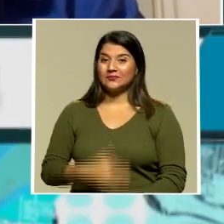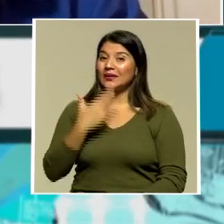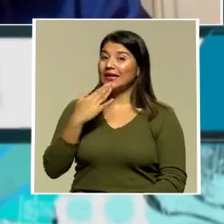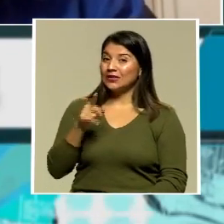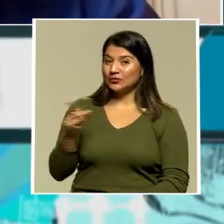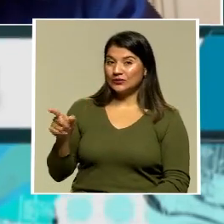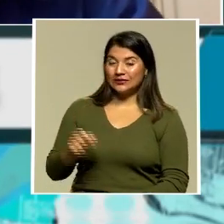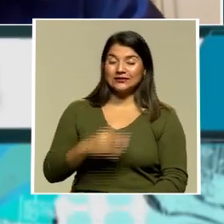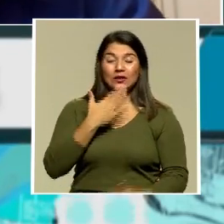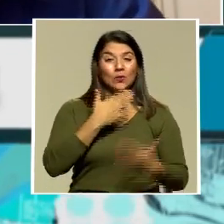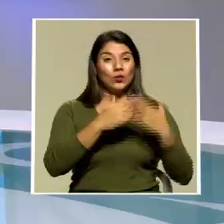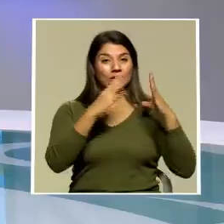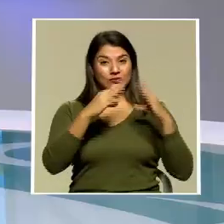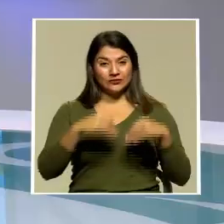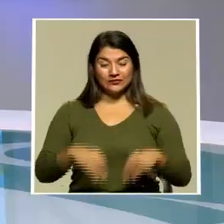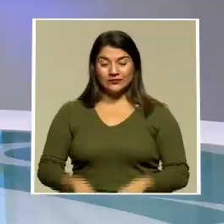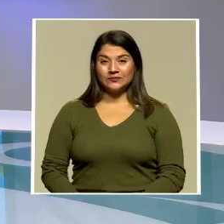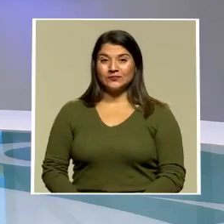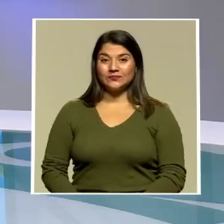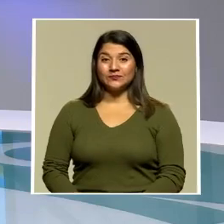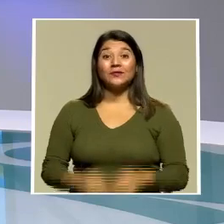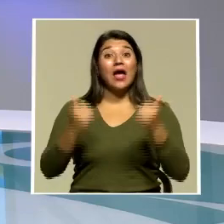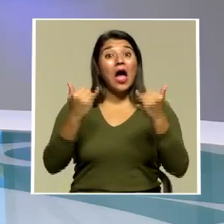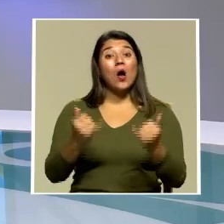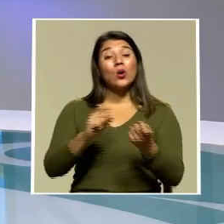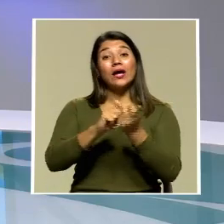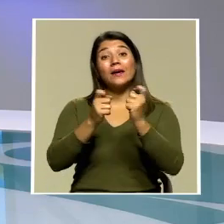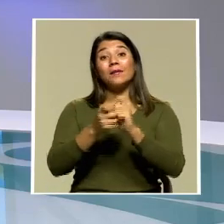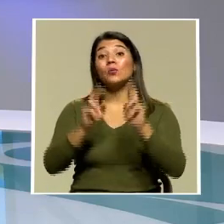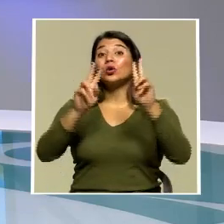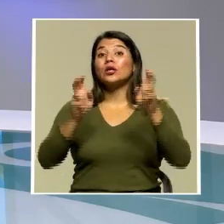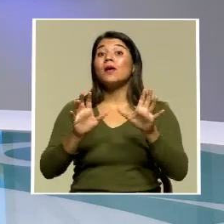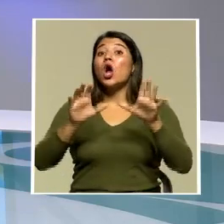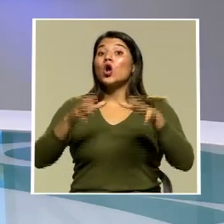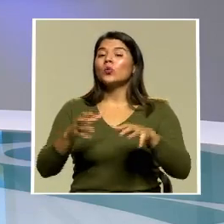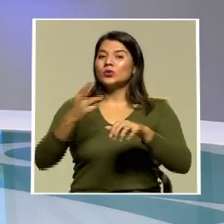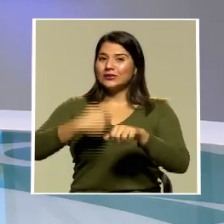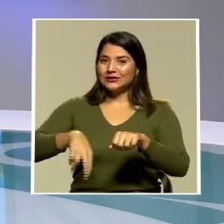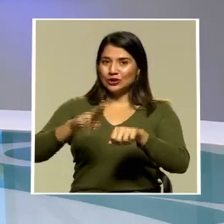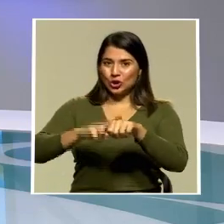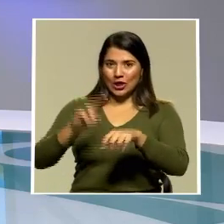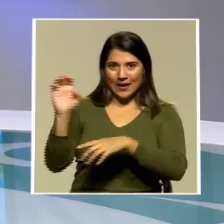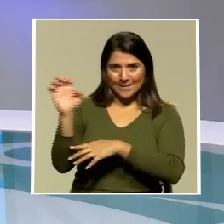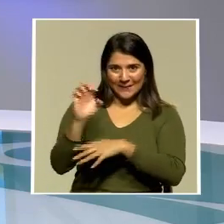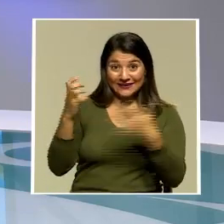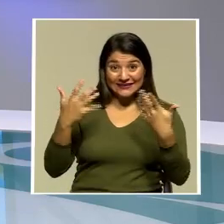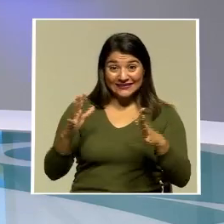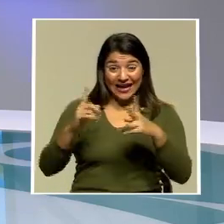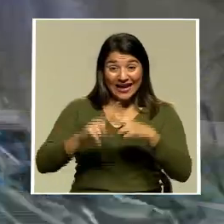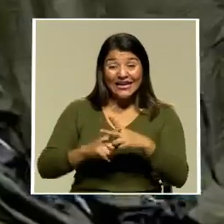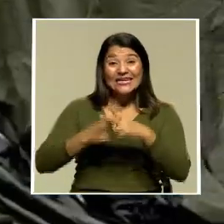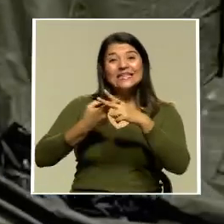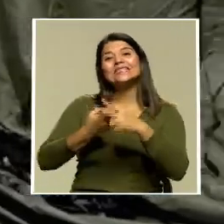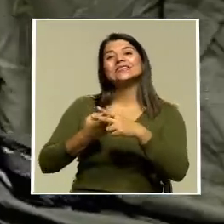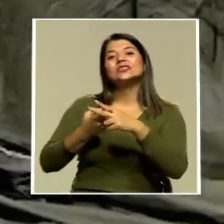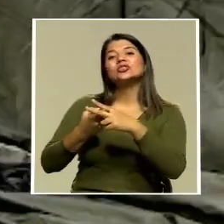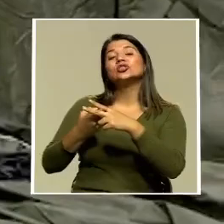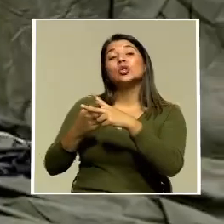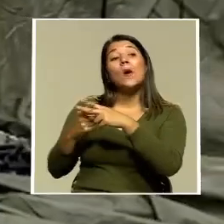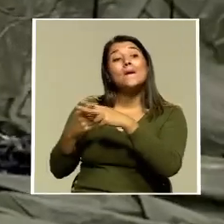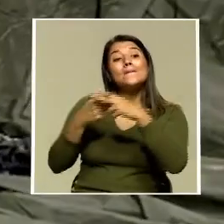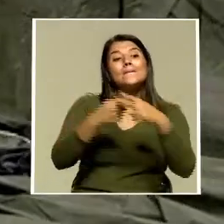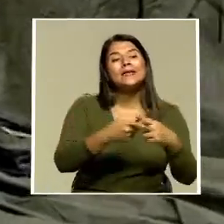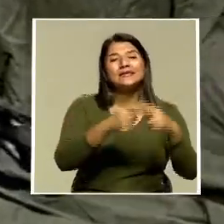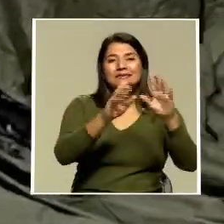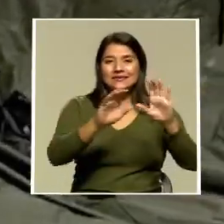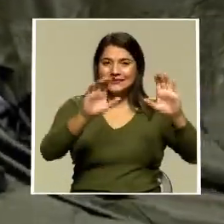Gracias a usted. Buenas noches. Vamos a pasar de tema. La Comisión Nacional de Emergencias inició el préstamo y colocación de tiendas de